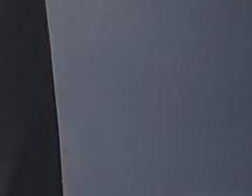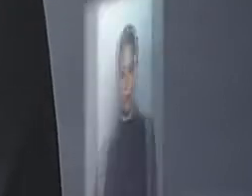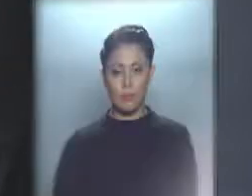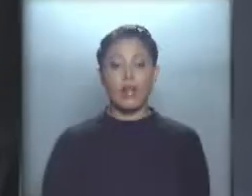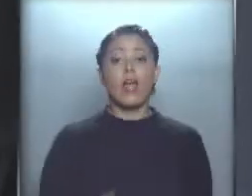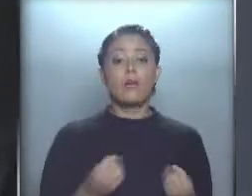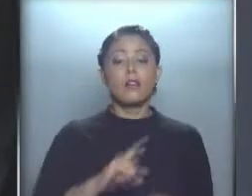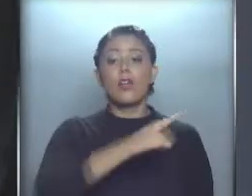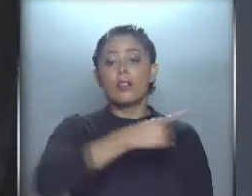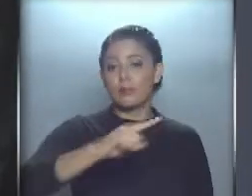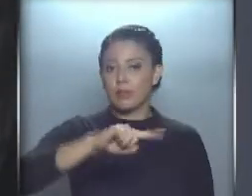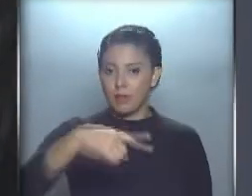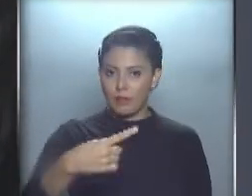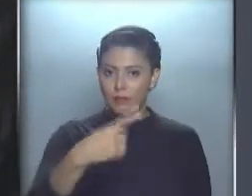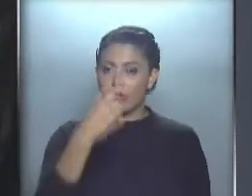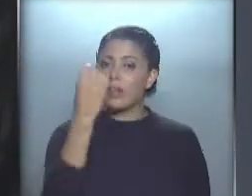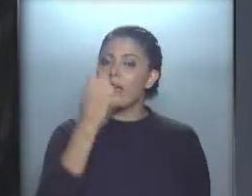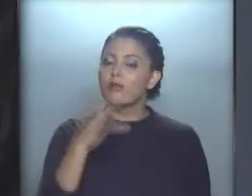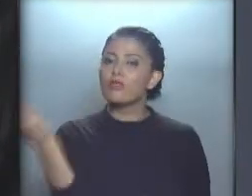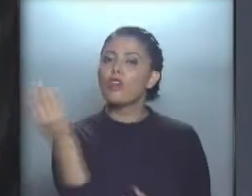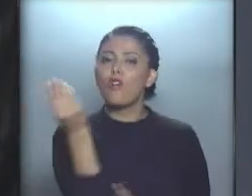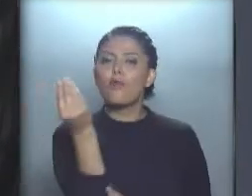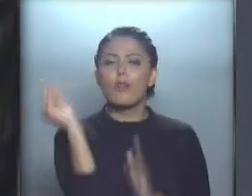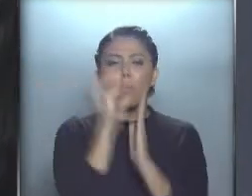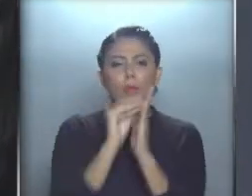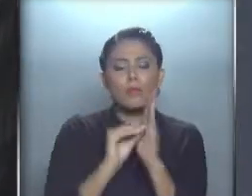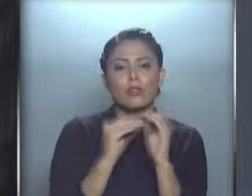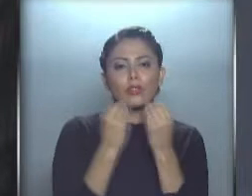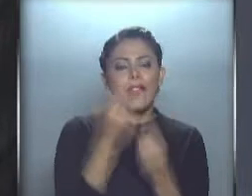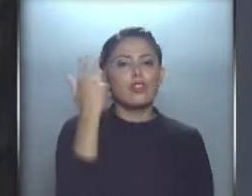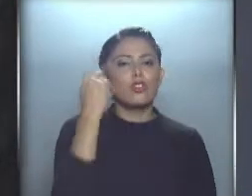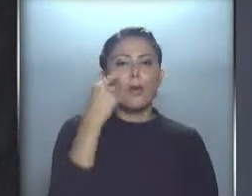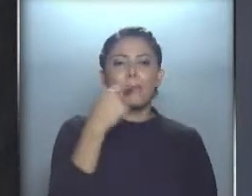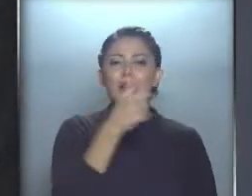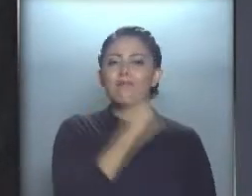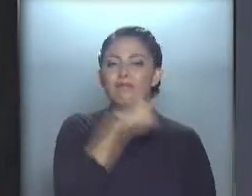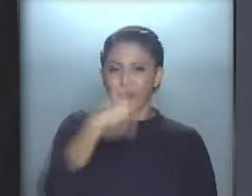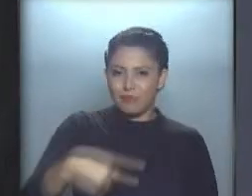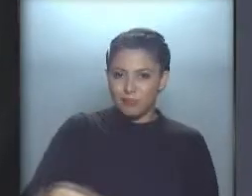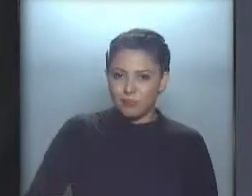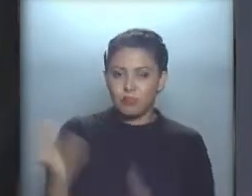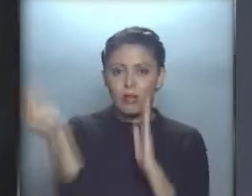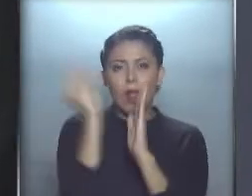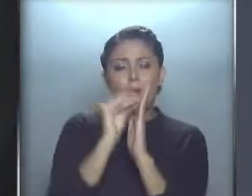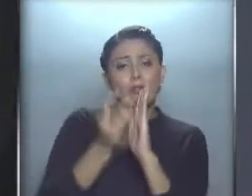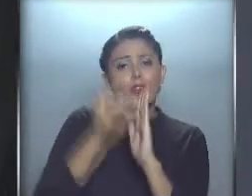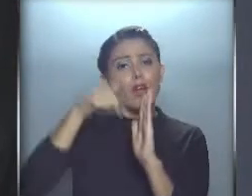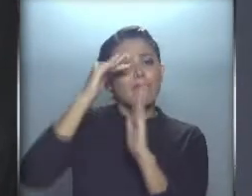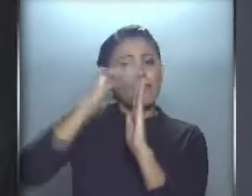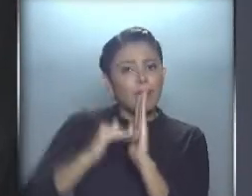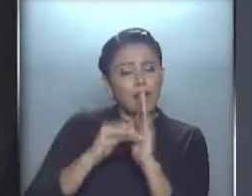A partir de la próxima semana se van a retrotraer los valores de 18.000 medicamentos a los precios de enero. También